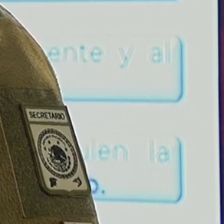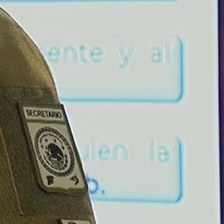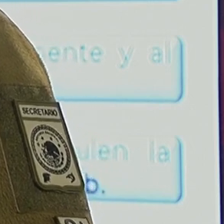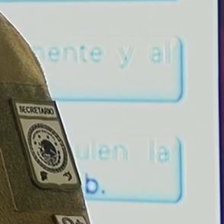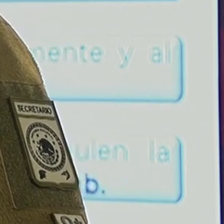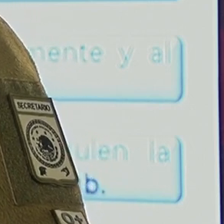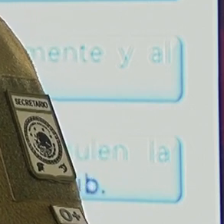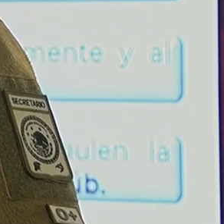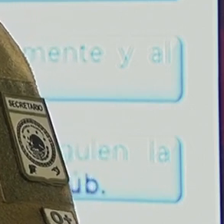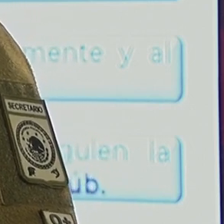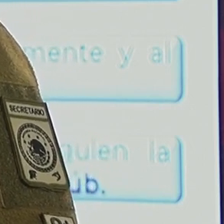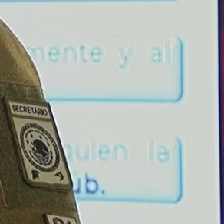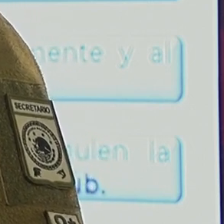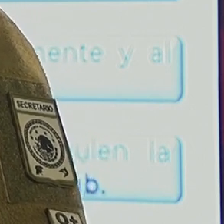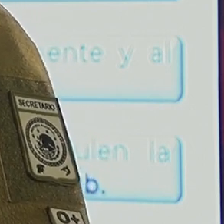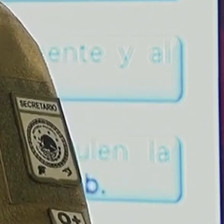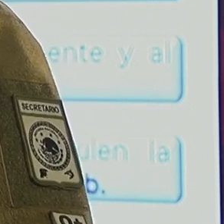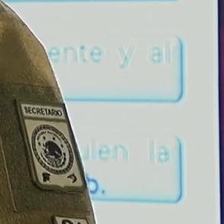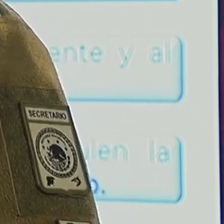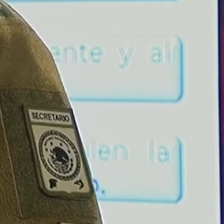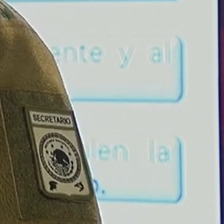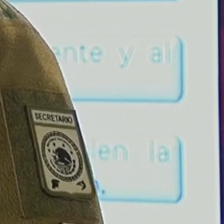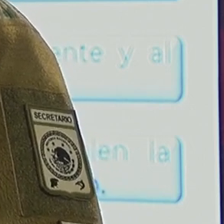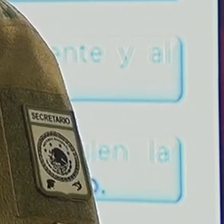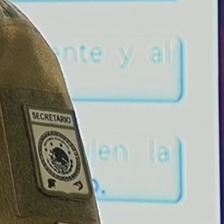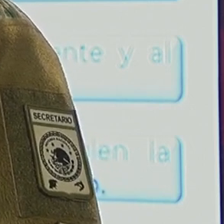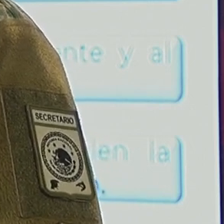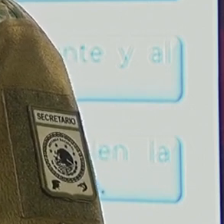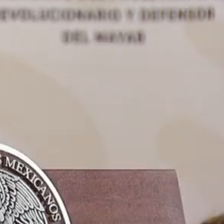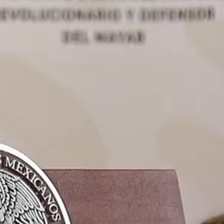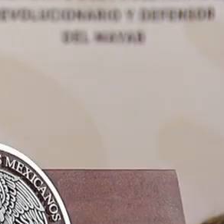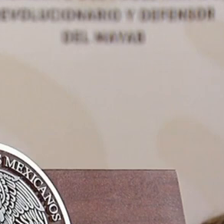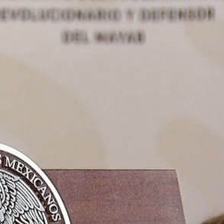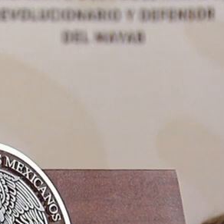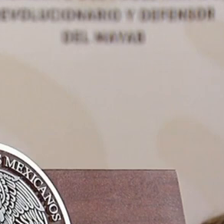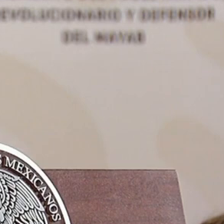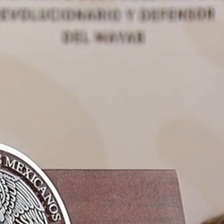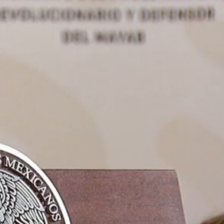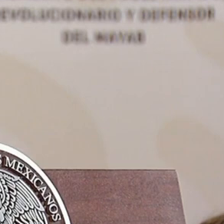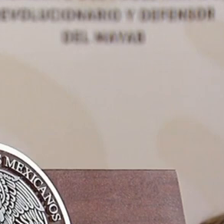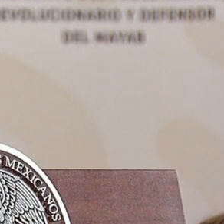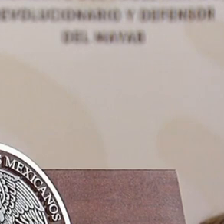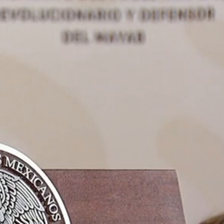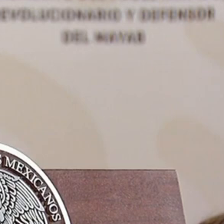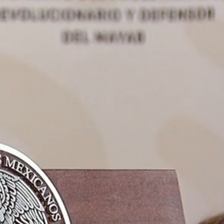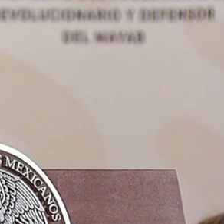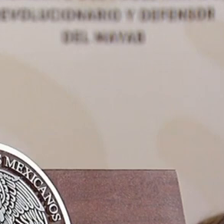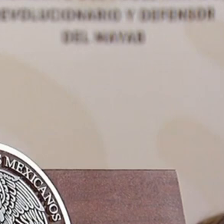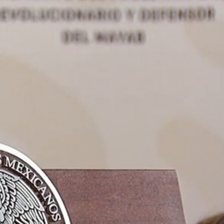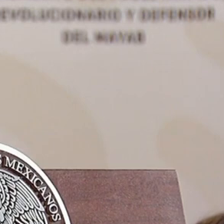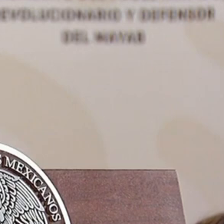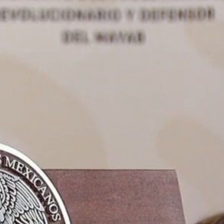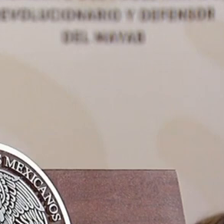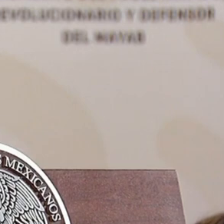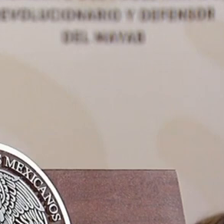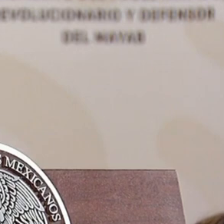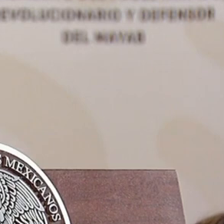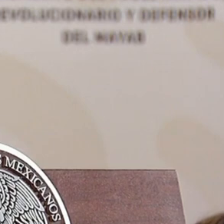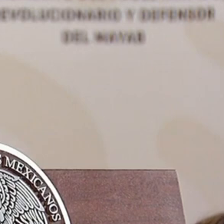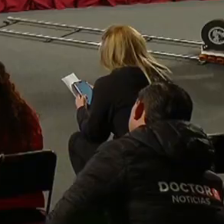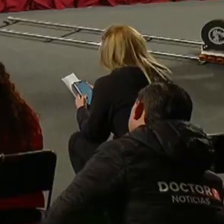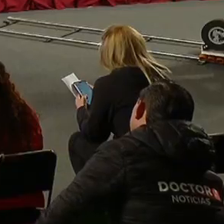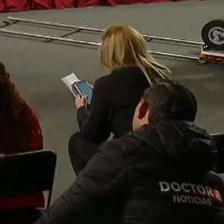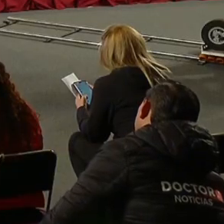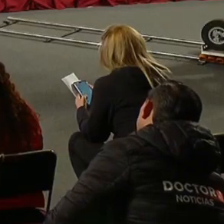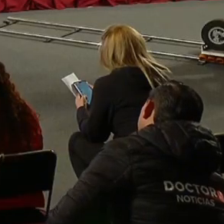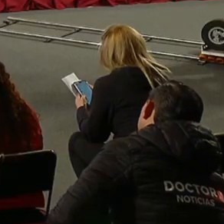de seguridad social, el personal de la Guardia va a mantener sus mismos beneficios para el